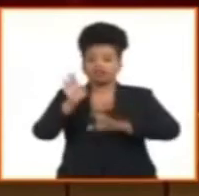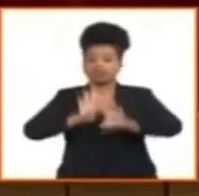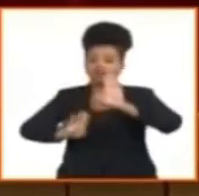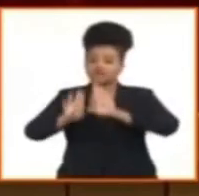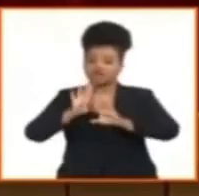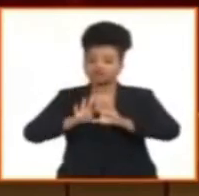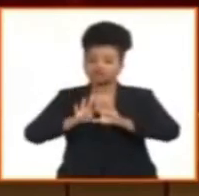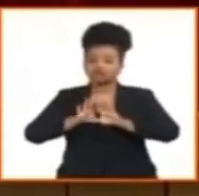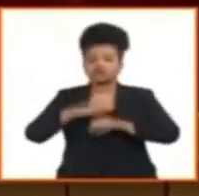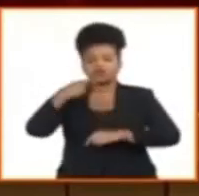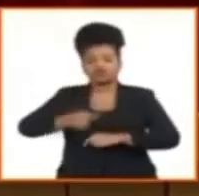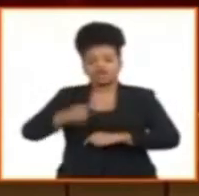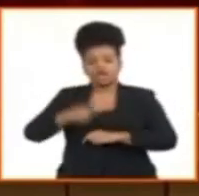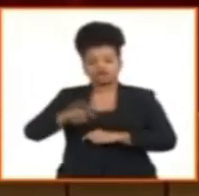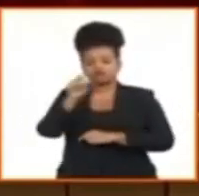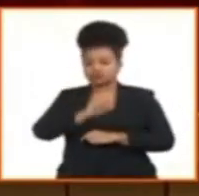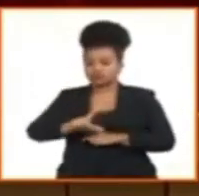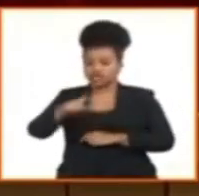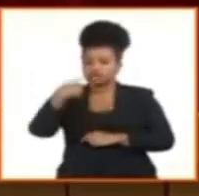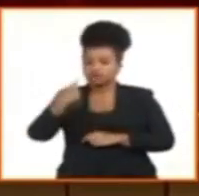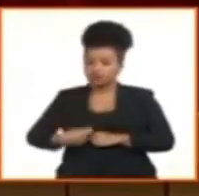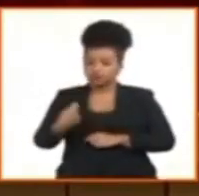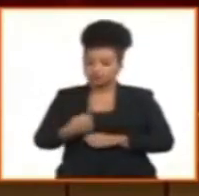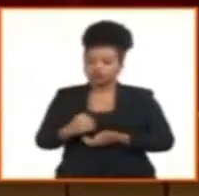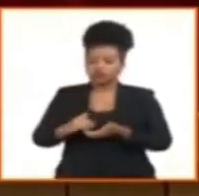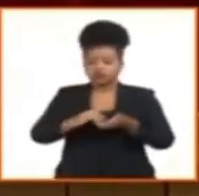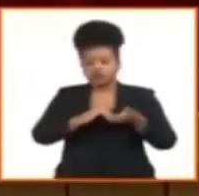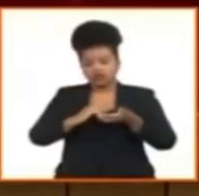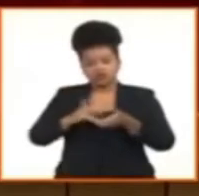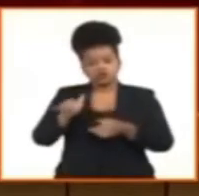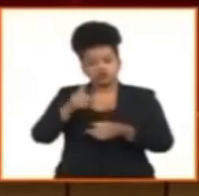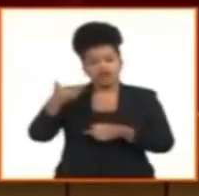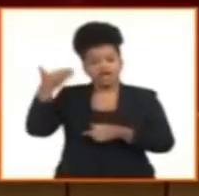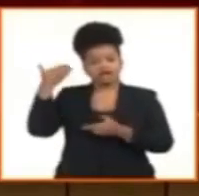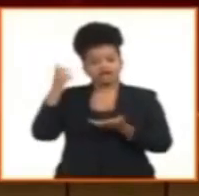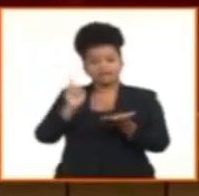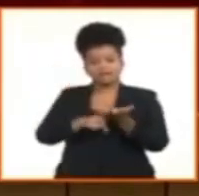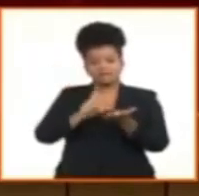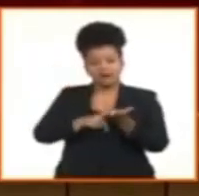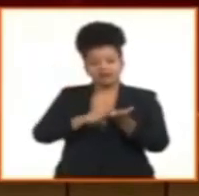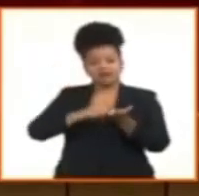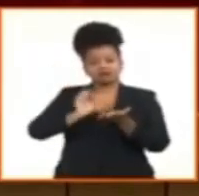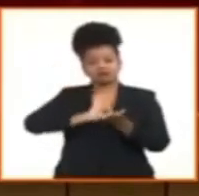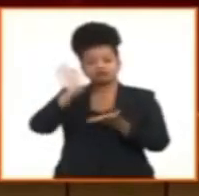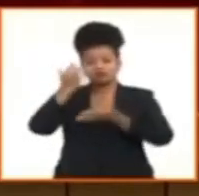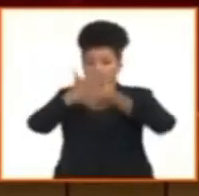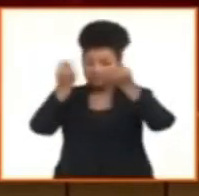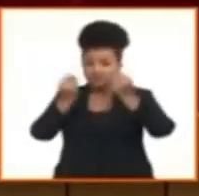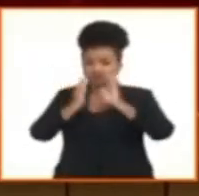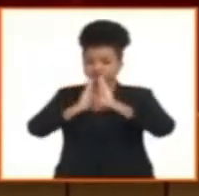un modelo de sociedad justo y solidario, como antes lo fue su padre, el inolvidable reverendo Lucius